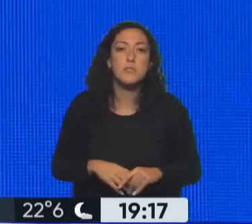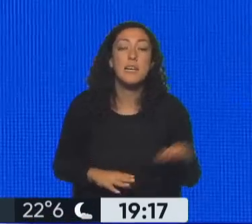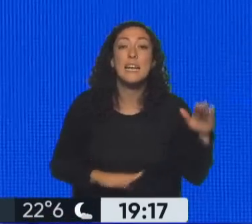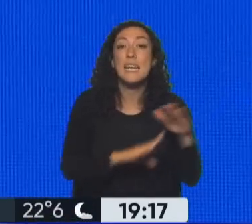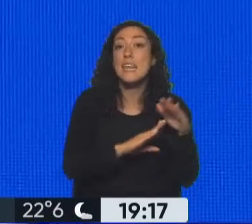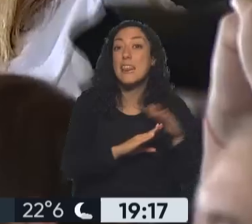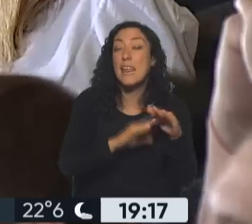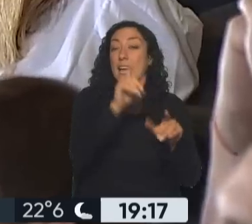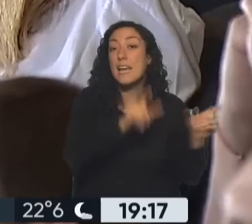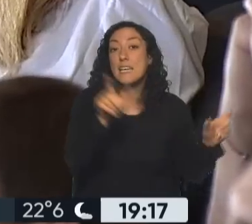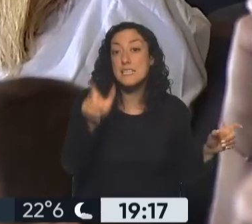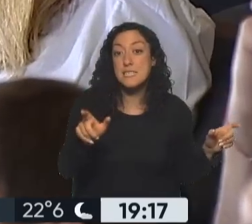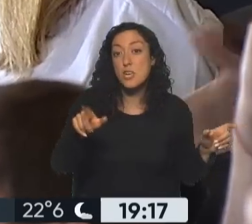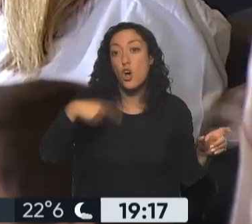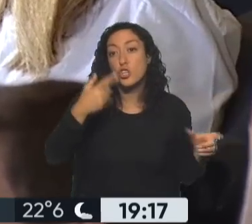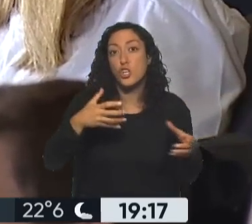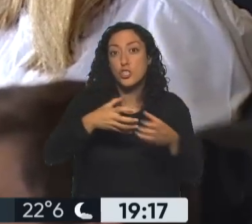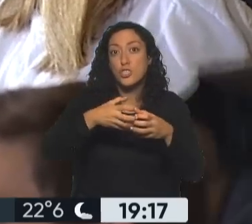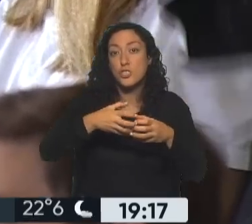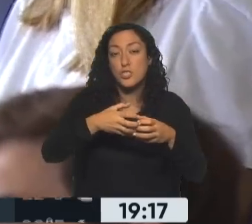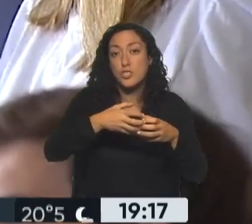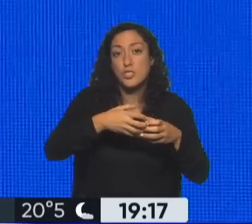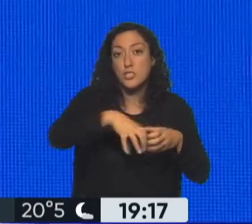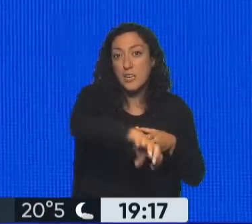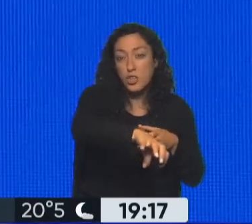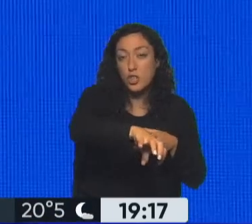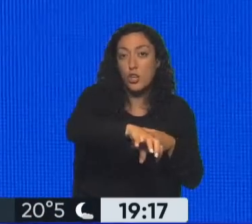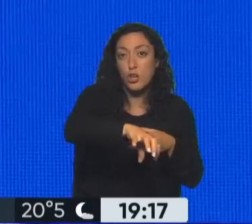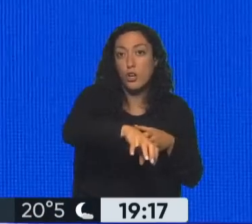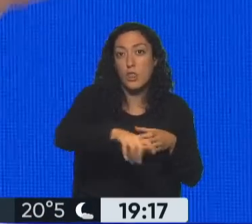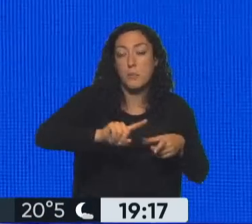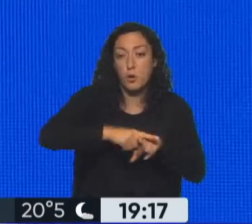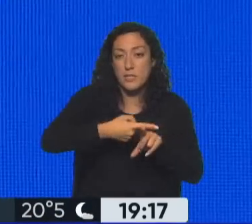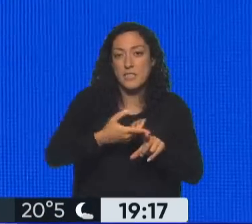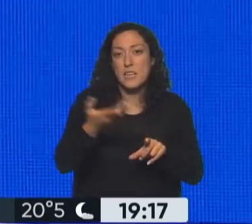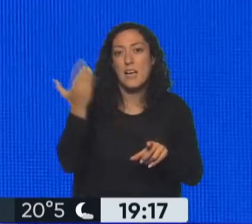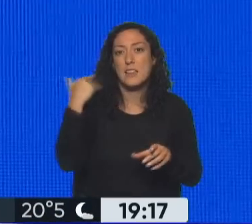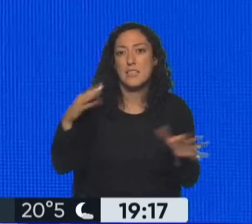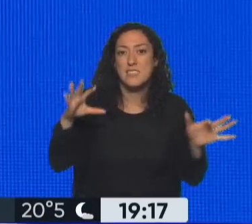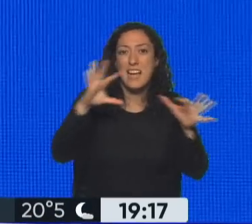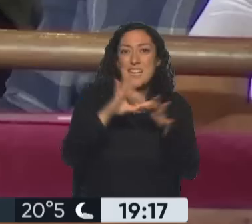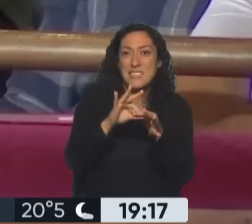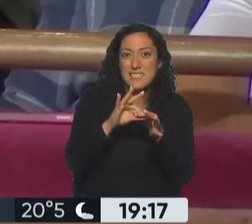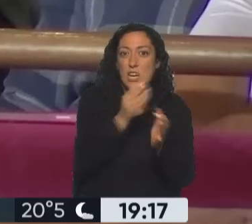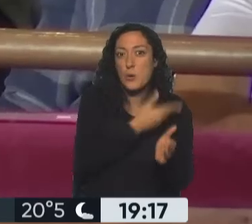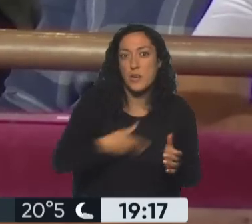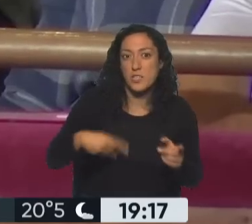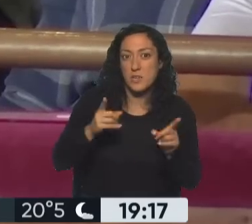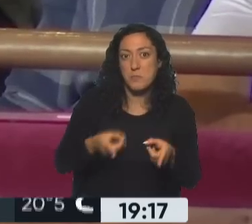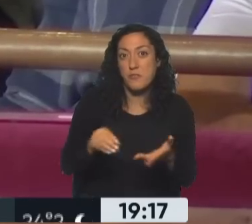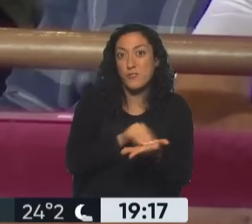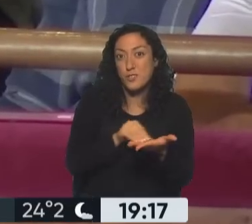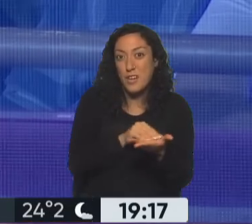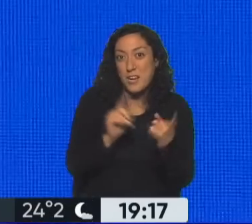del otro sector político, de lo que hoy es la Alianza, que en alguna vez fue gobierno, también eran los